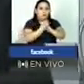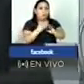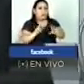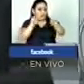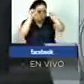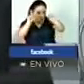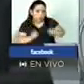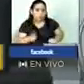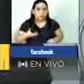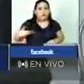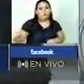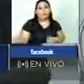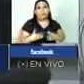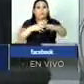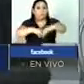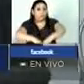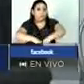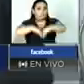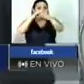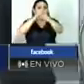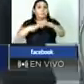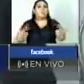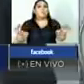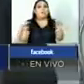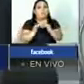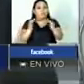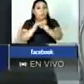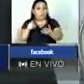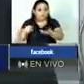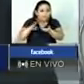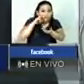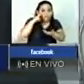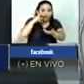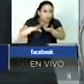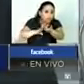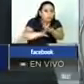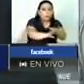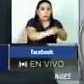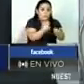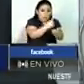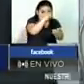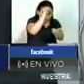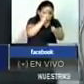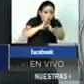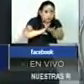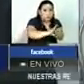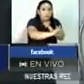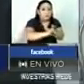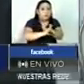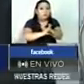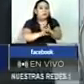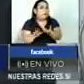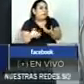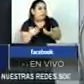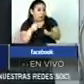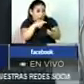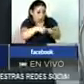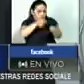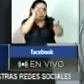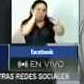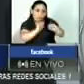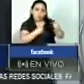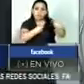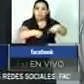tecnificación de nuestro sector. También se habla de proteger a nuestros productores locales, hacerlos producir,